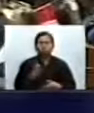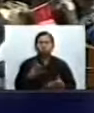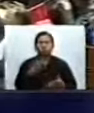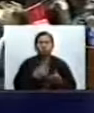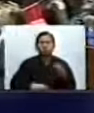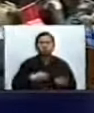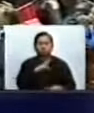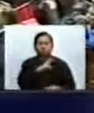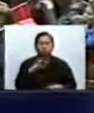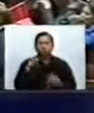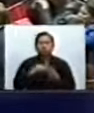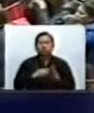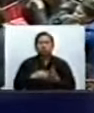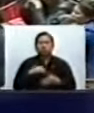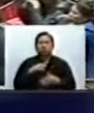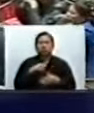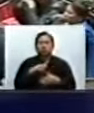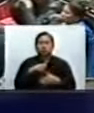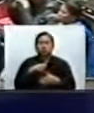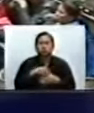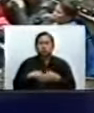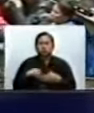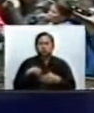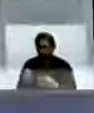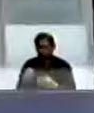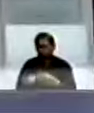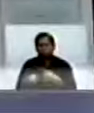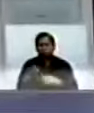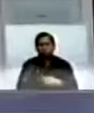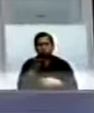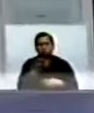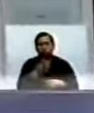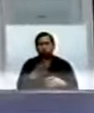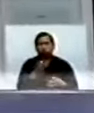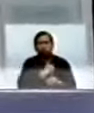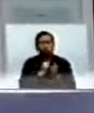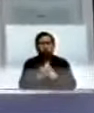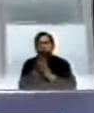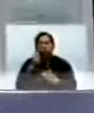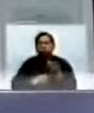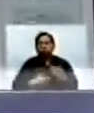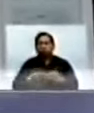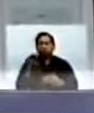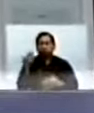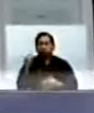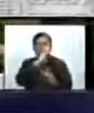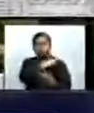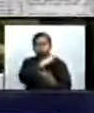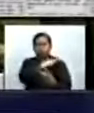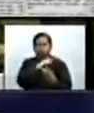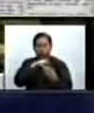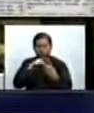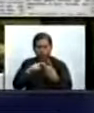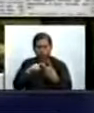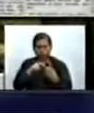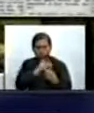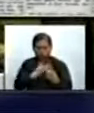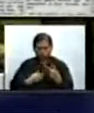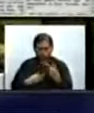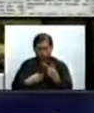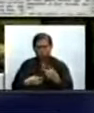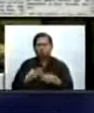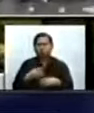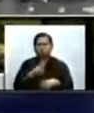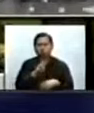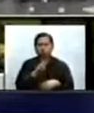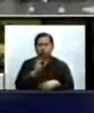a la Nación. Tras cumplir 8 años de gestión ante la Asamblea Legislativa, el mandatario reconoció la lucha del pueblo bolivariano para